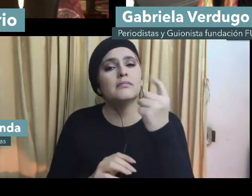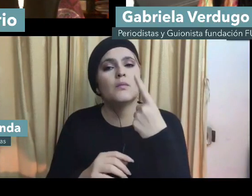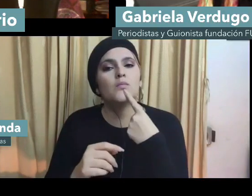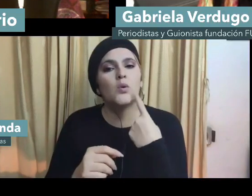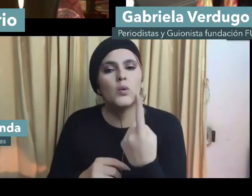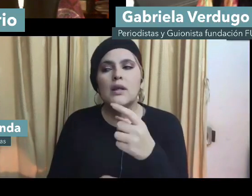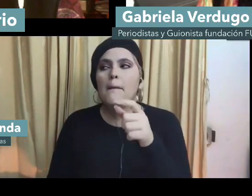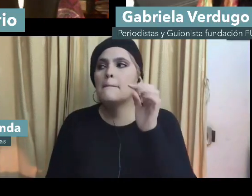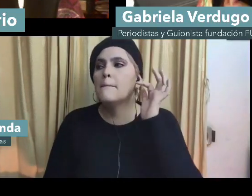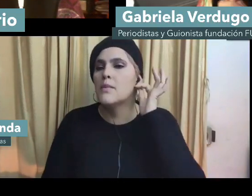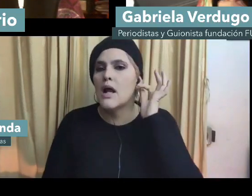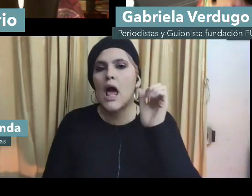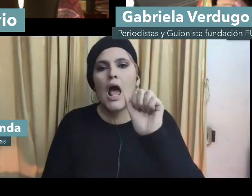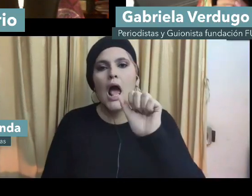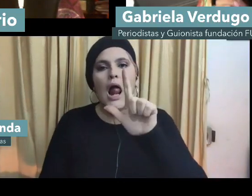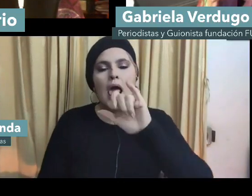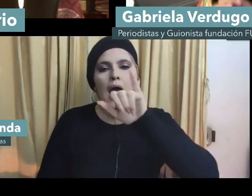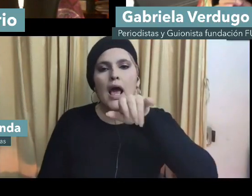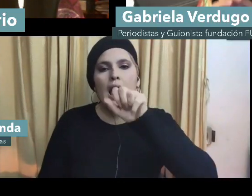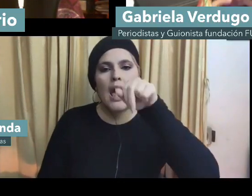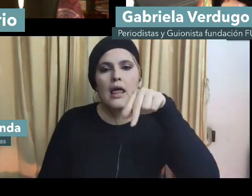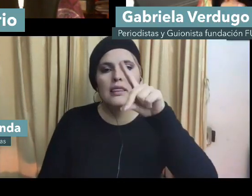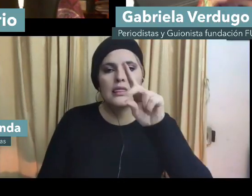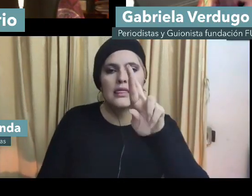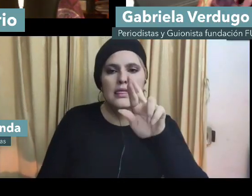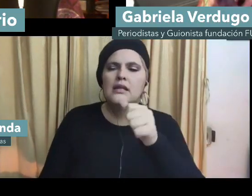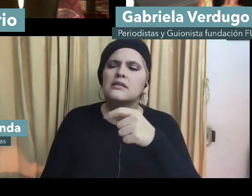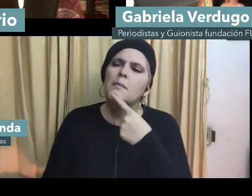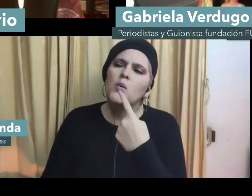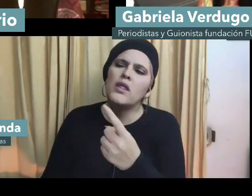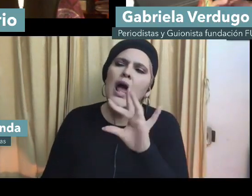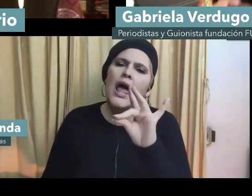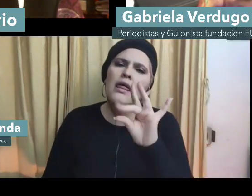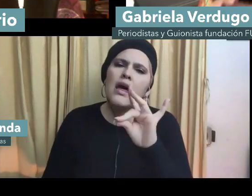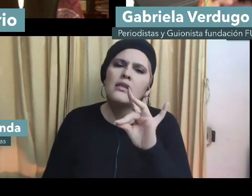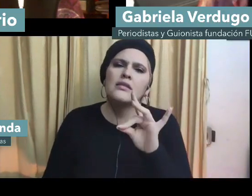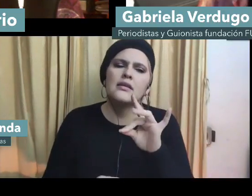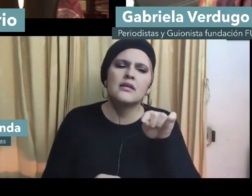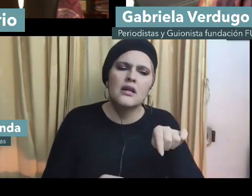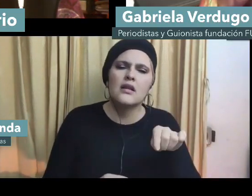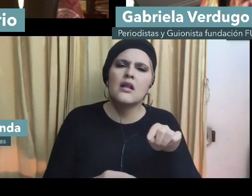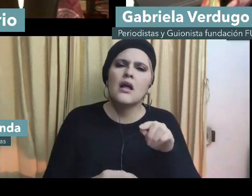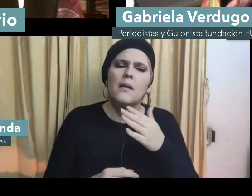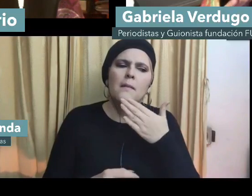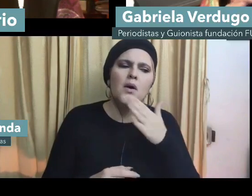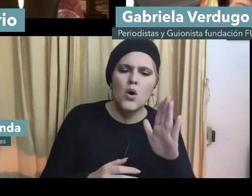¿Qué edad es la más apropiada para ser diagnosticado y hasta qué edad se puede diagnosticar?